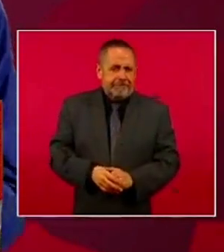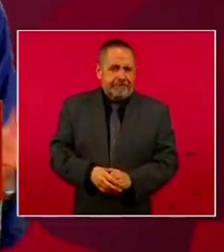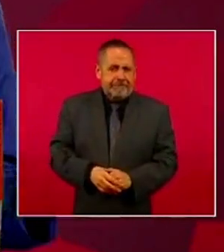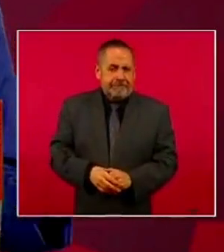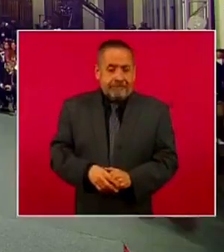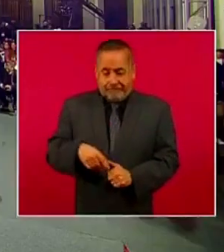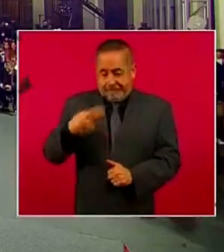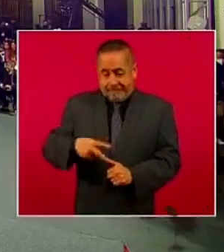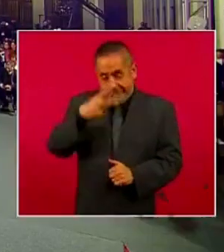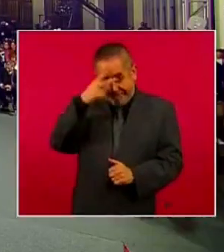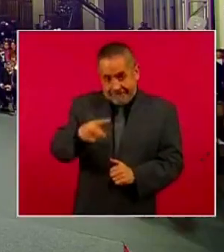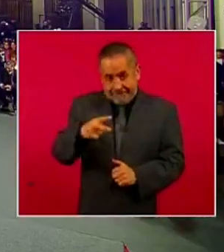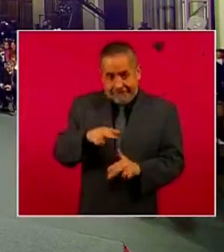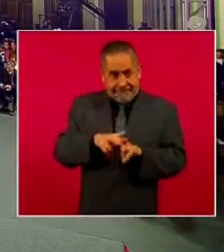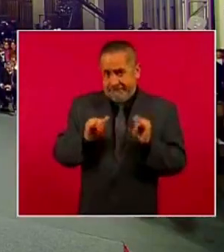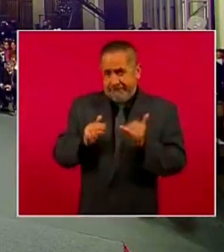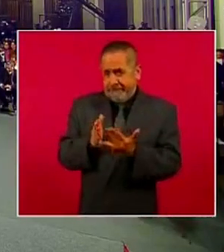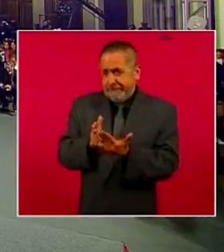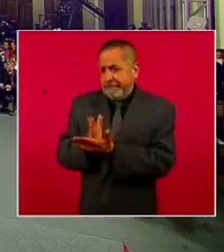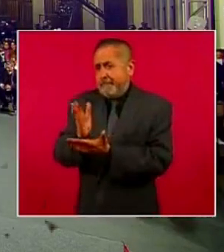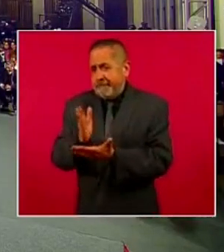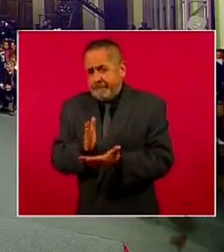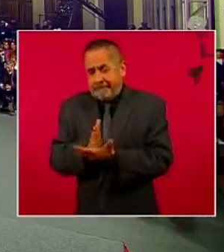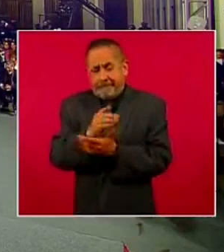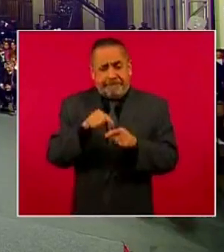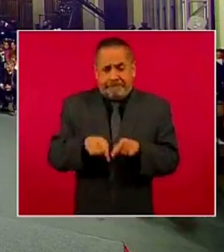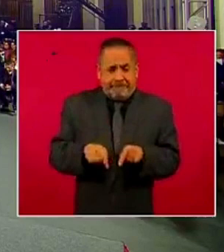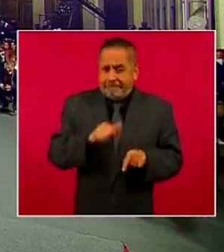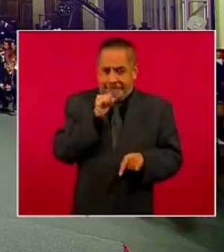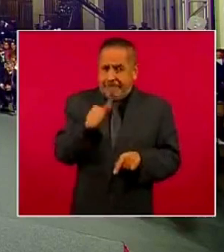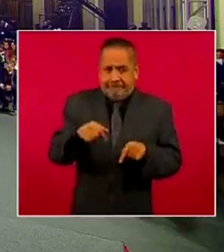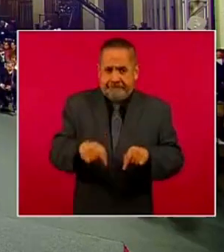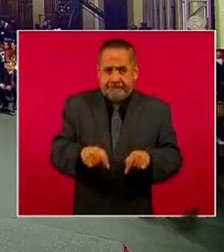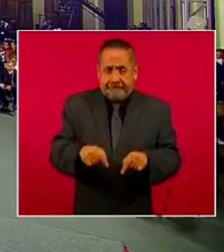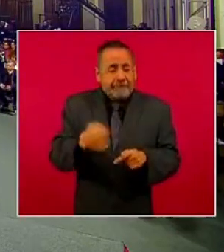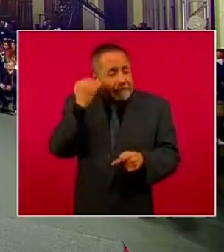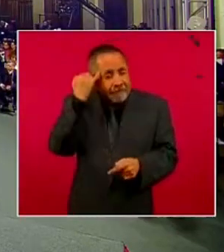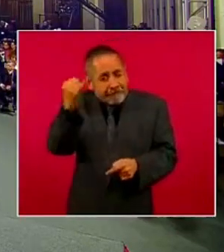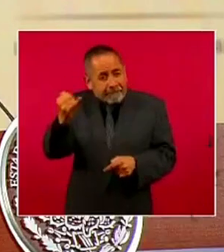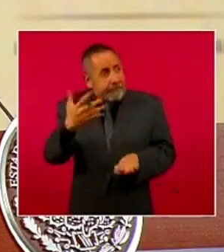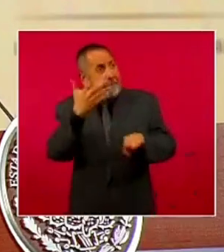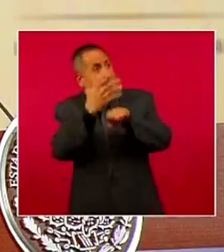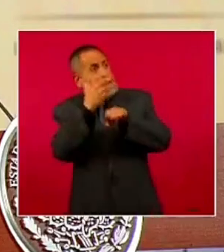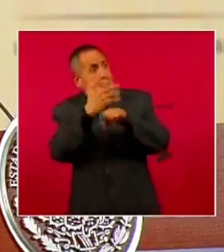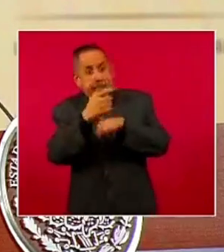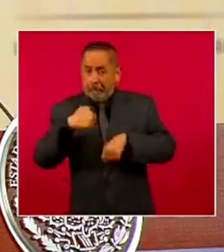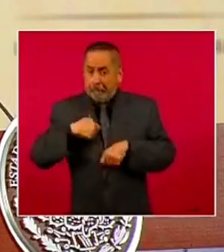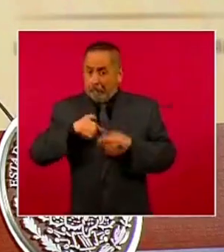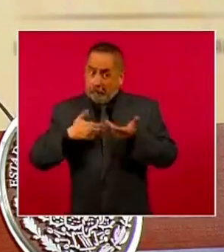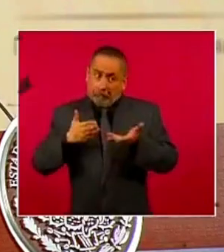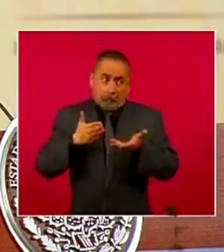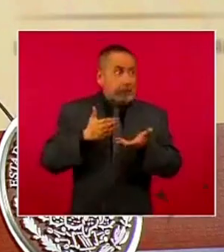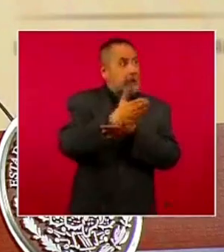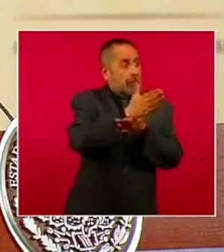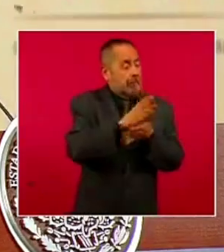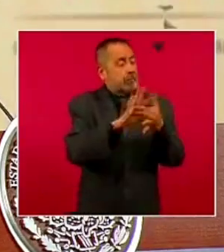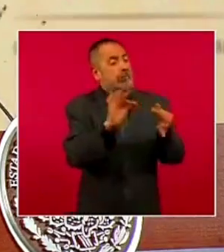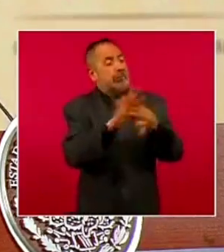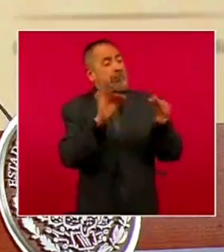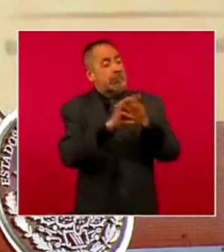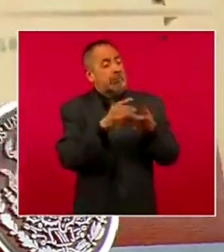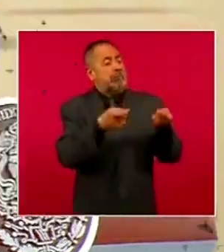Ni siquiera me atrevo aquí. ¿Cómo voy yo a